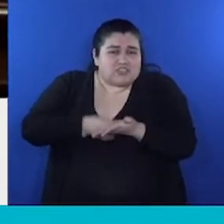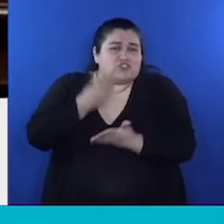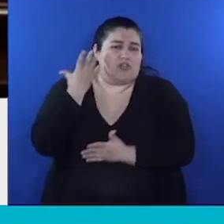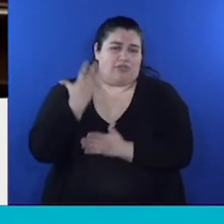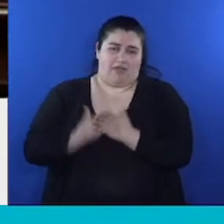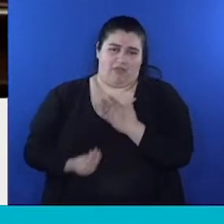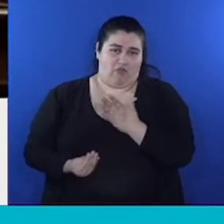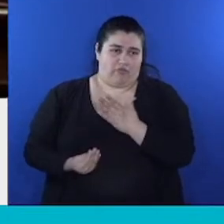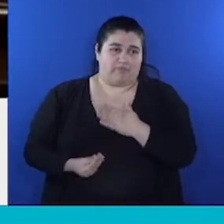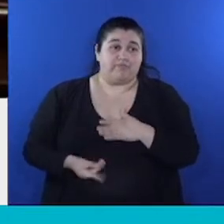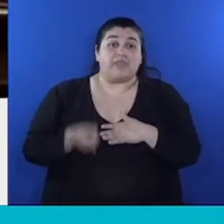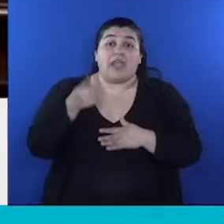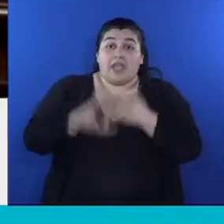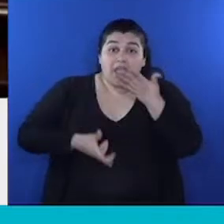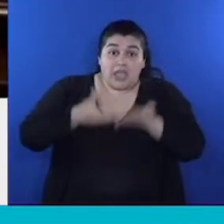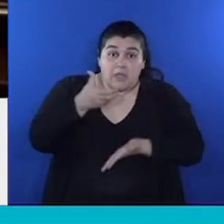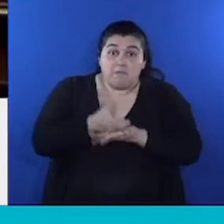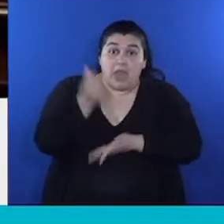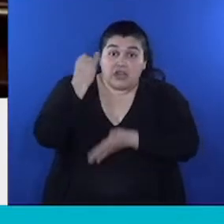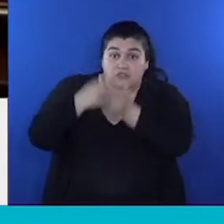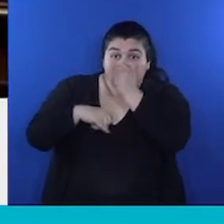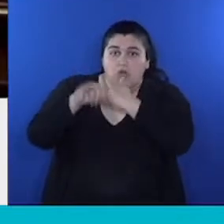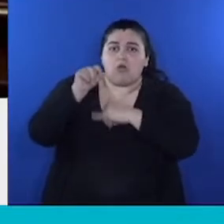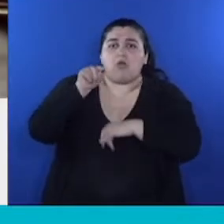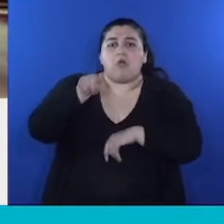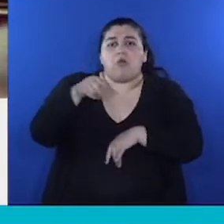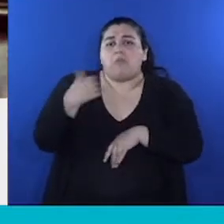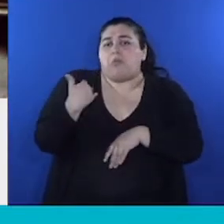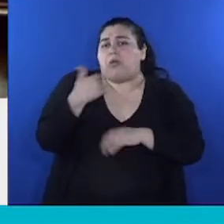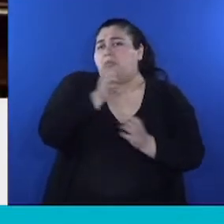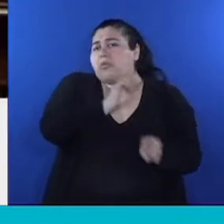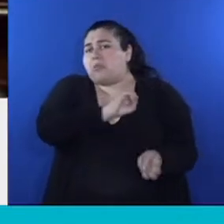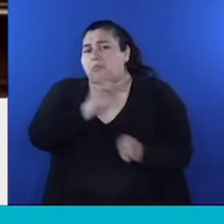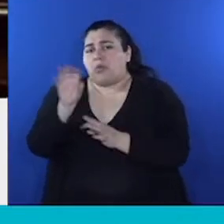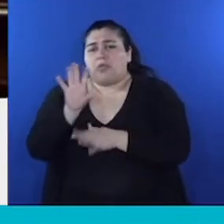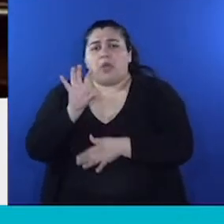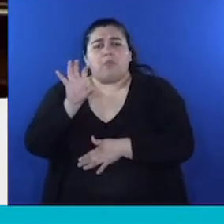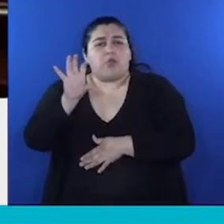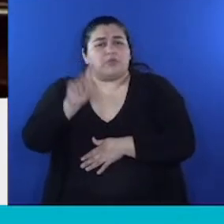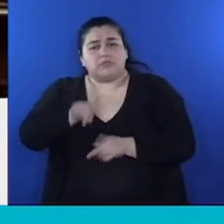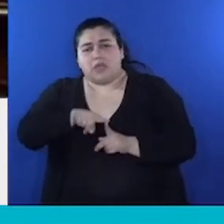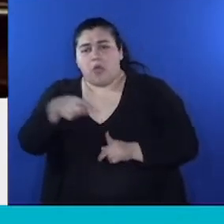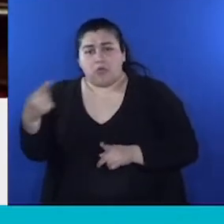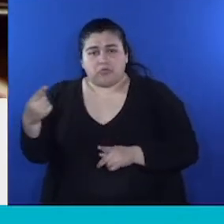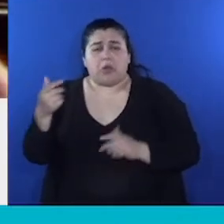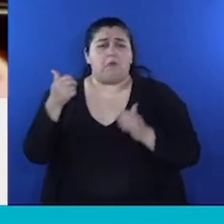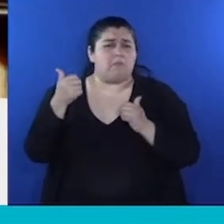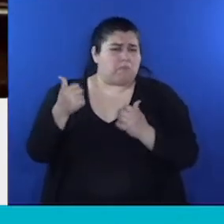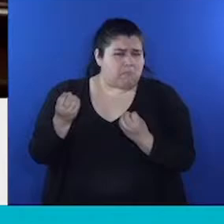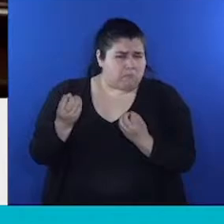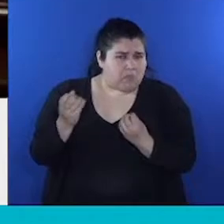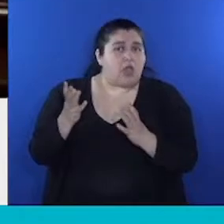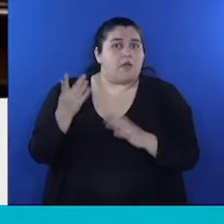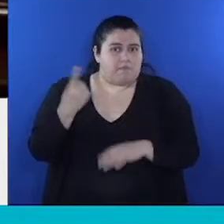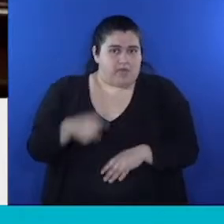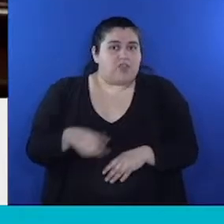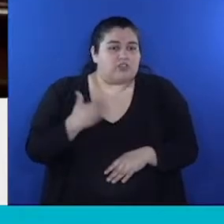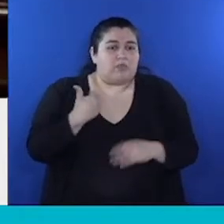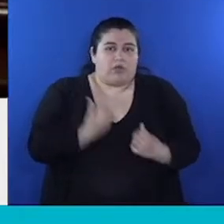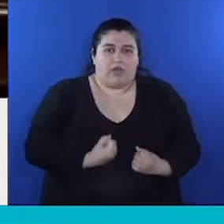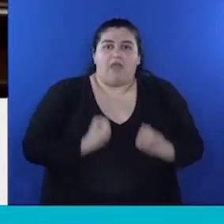la inversión pudiera haber seguido o no a Río Negro como finalmente sucedió, se podría haber hecho más,